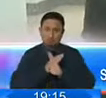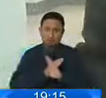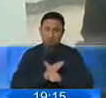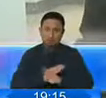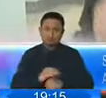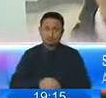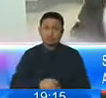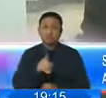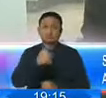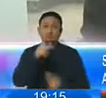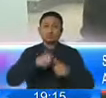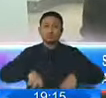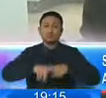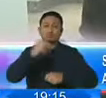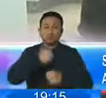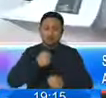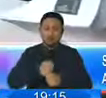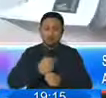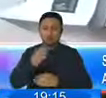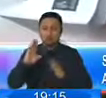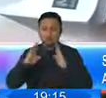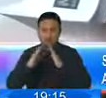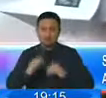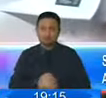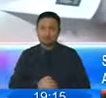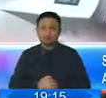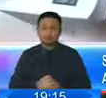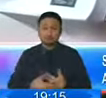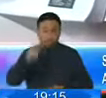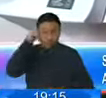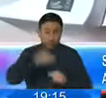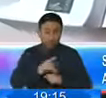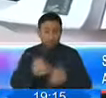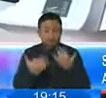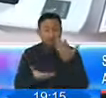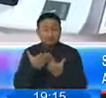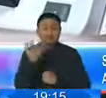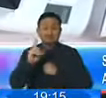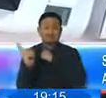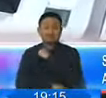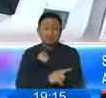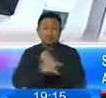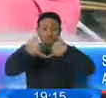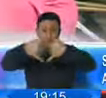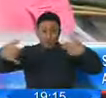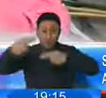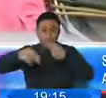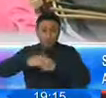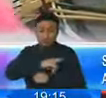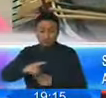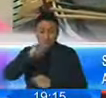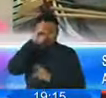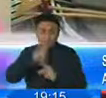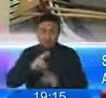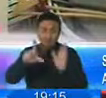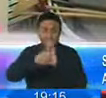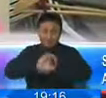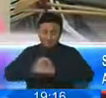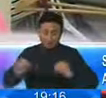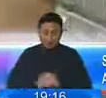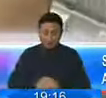su sitio de trabajo, en su sitio de vivienda. Recuerda que las sanciones que podrían llegar a tener los locales comerciales que incumplan la norma